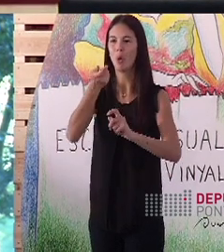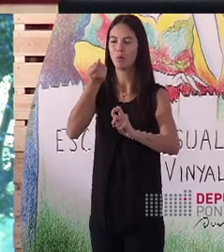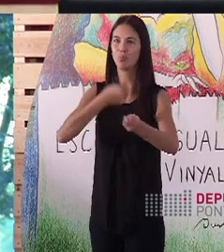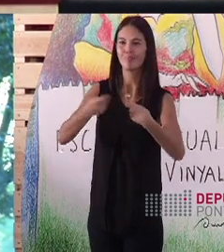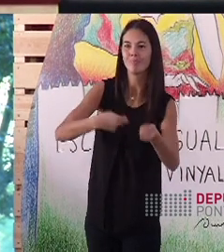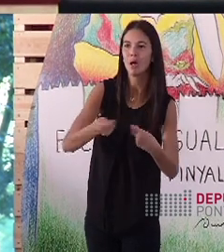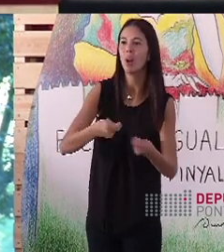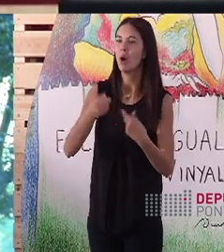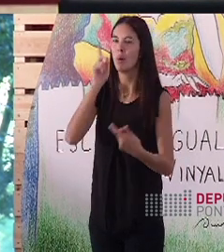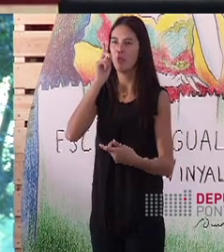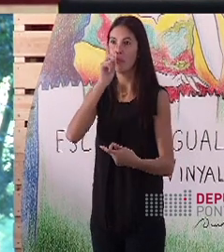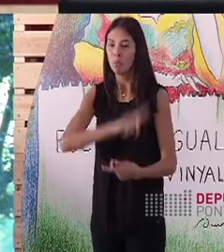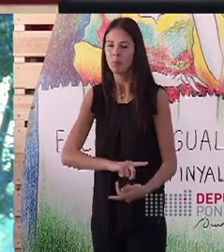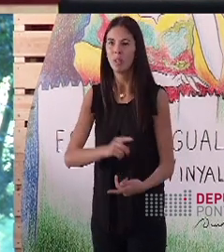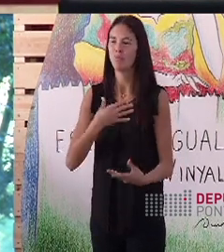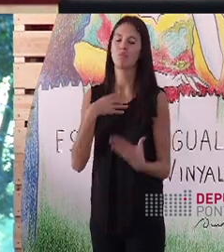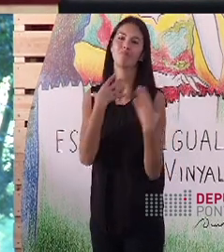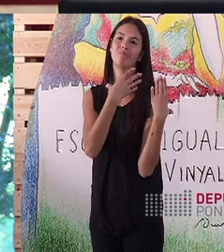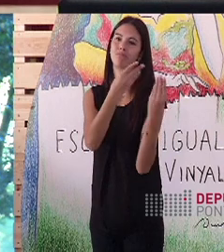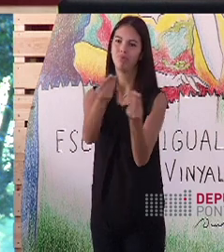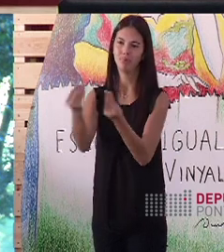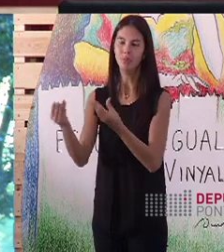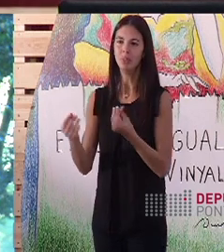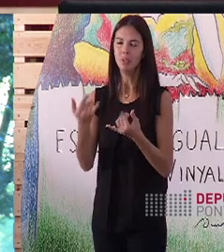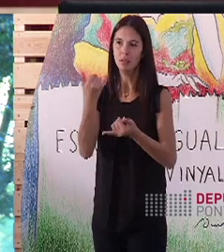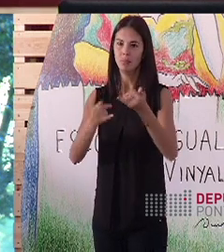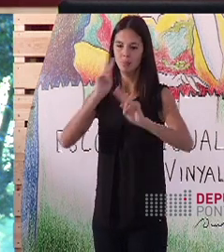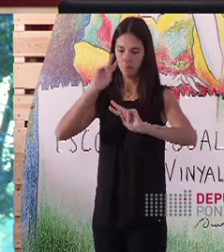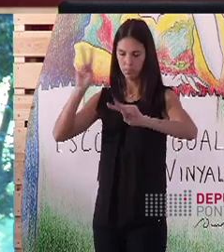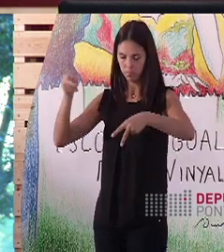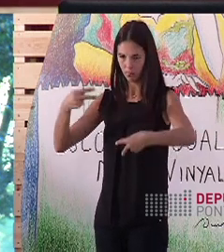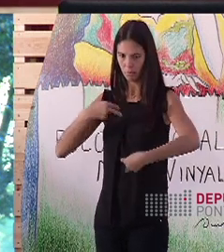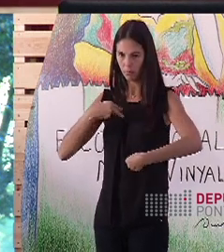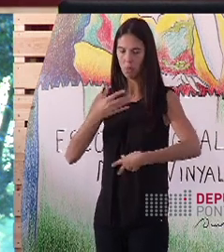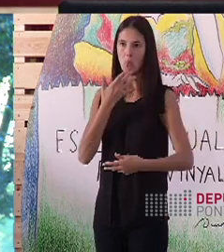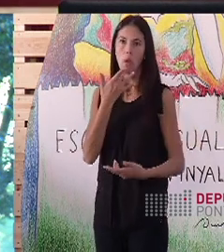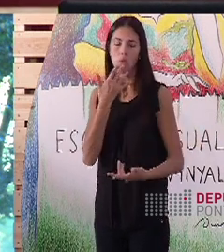algunos jamás se definirían a sí mismos como si tuviesen